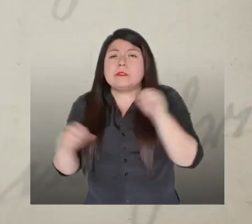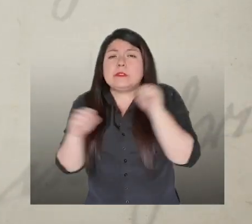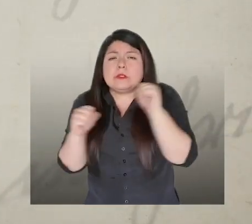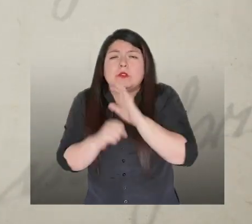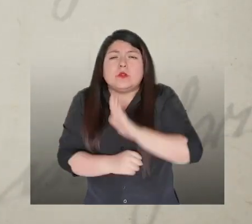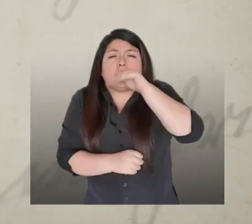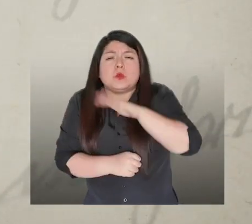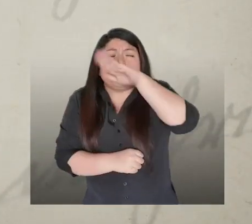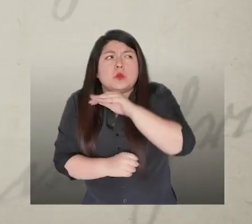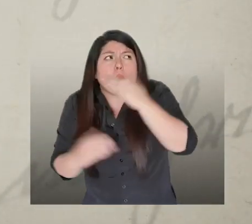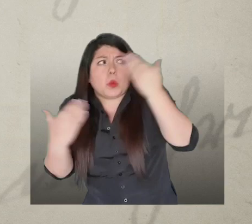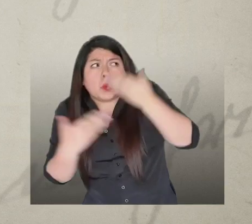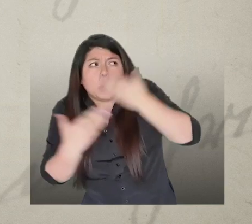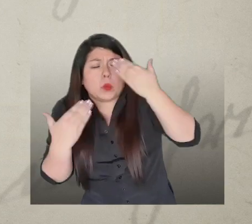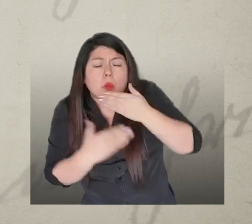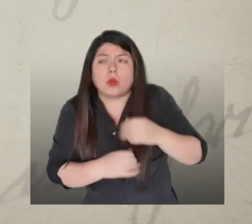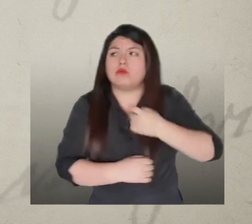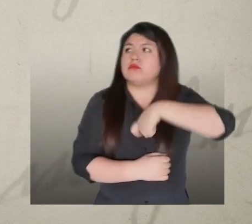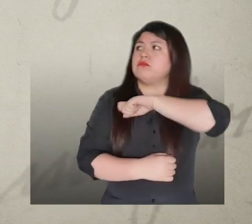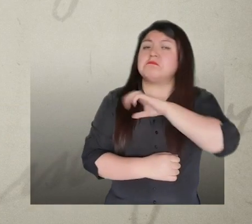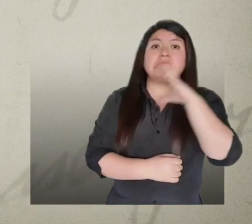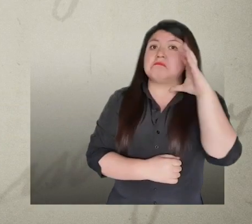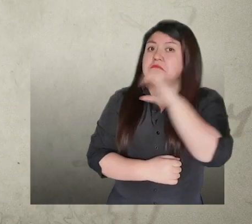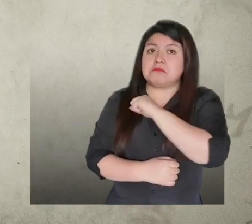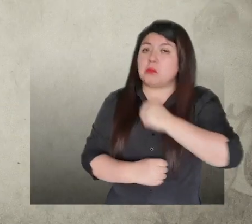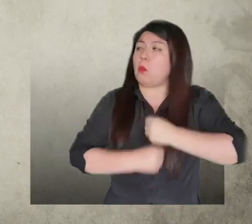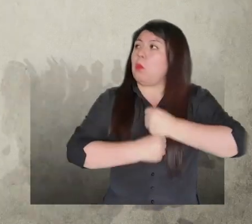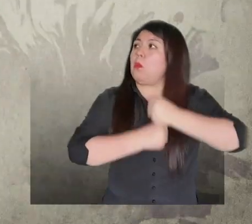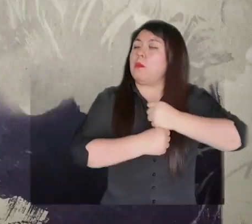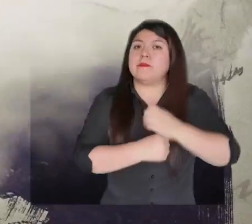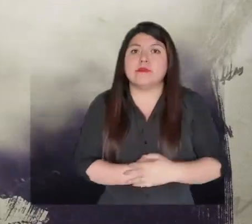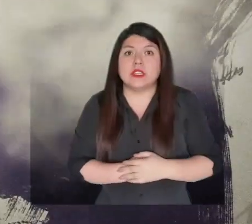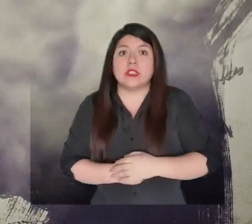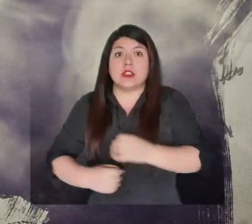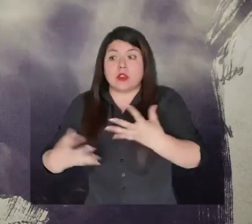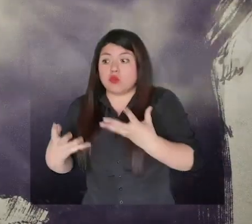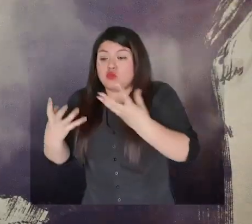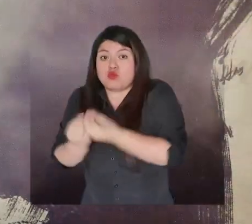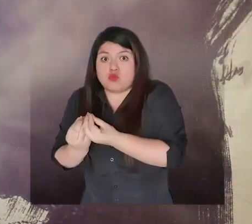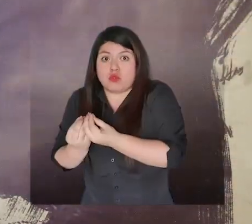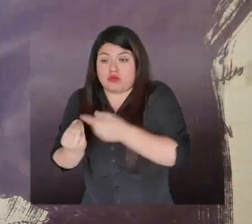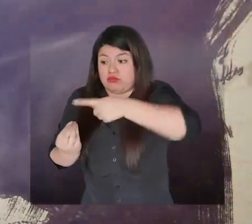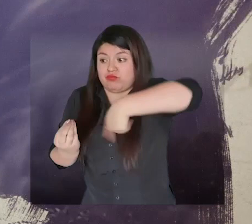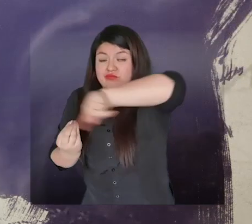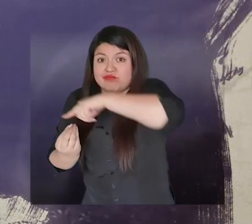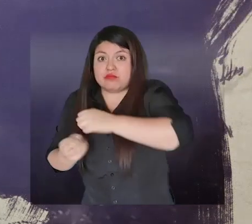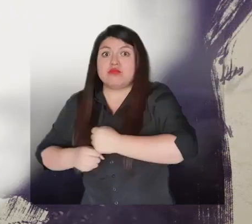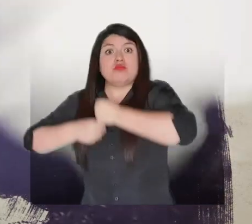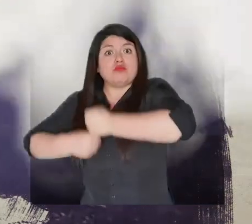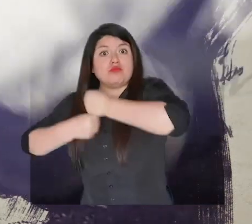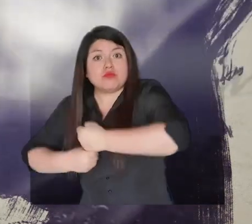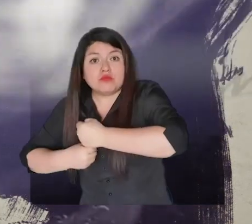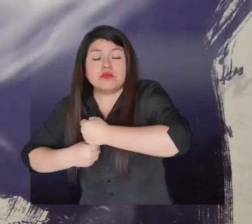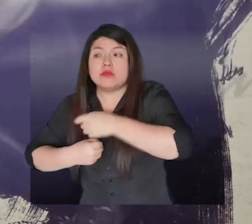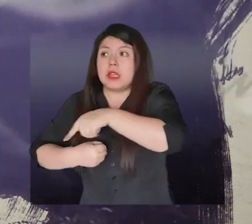3.500 metros de altura, para no ser detectados por las tropas españolas. Por supuesto, ni el ejército ni los